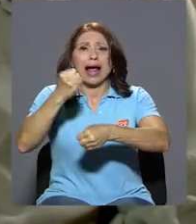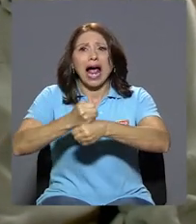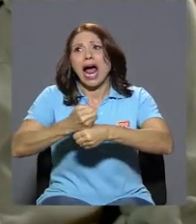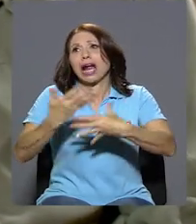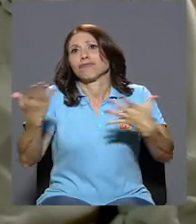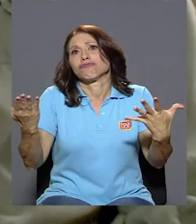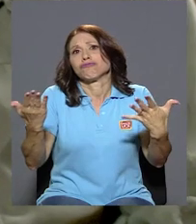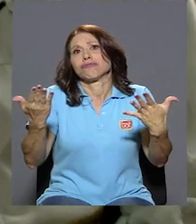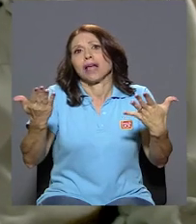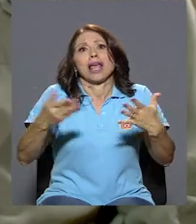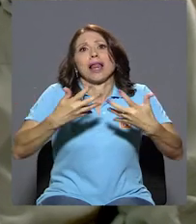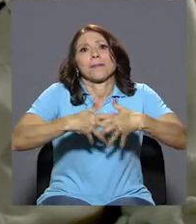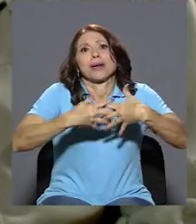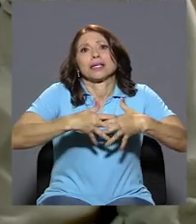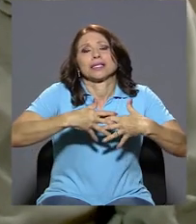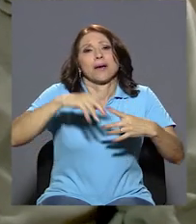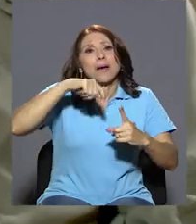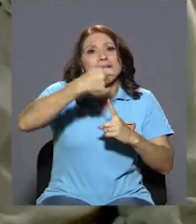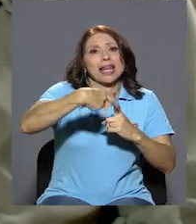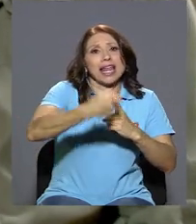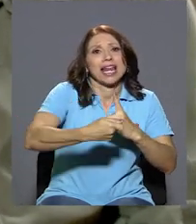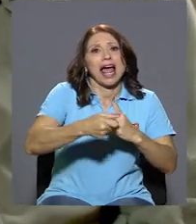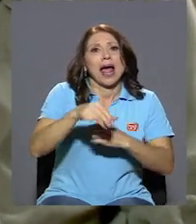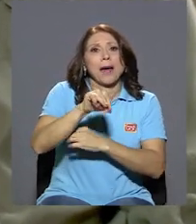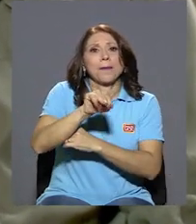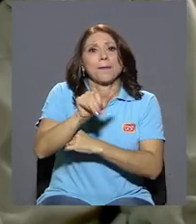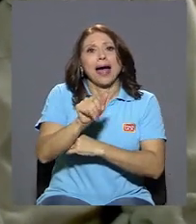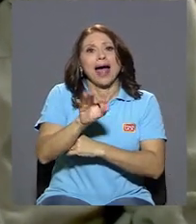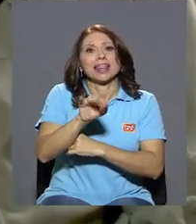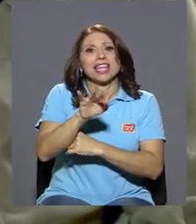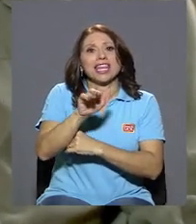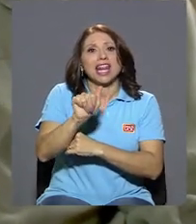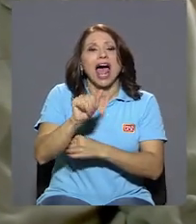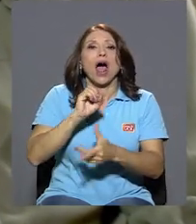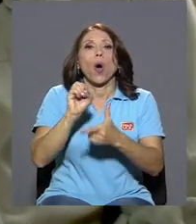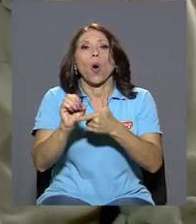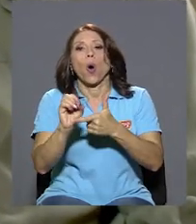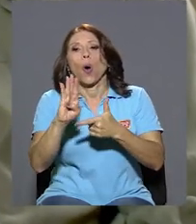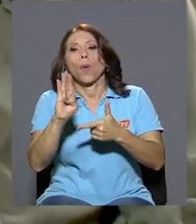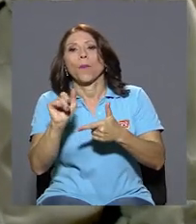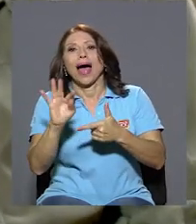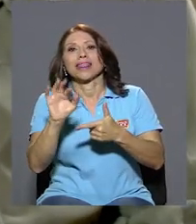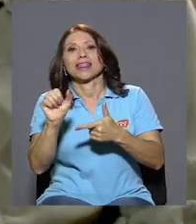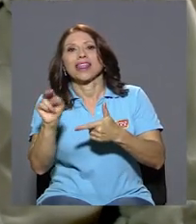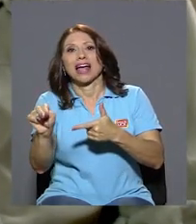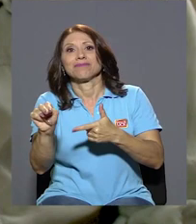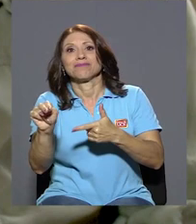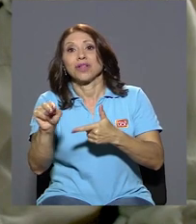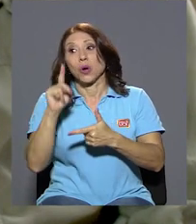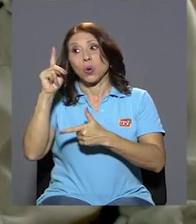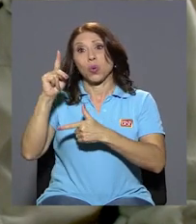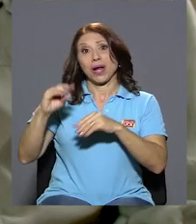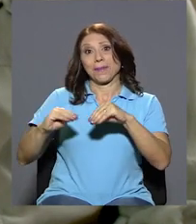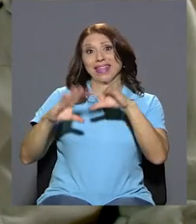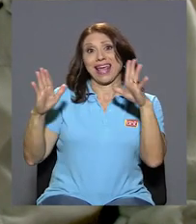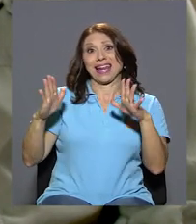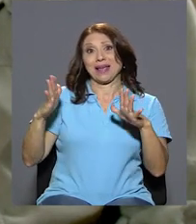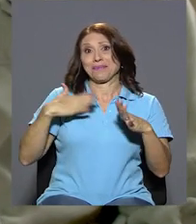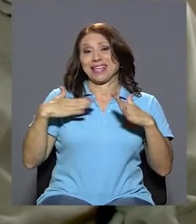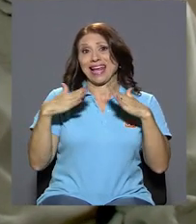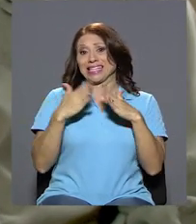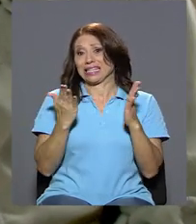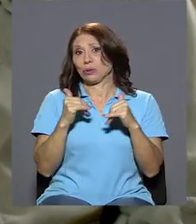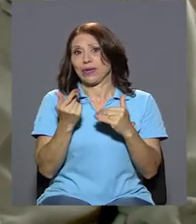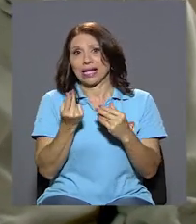jornal en la bananera en matina o en batán huela y una mañana las cosas no estaban bien en casa económicamente mi abuelo